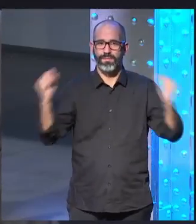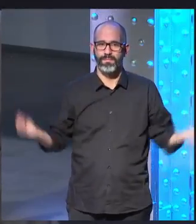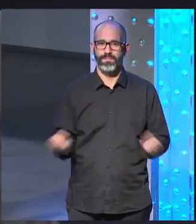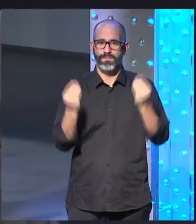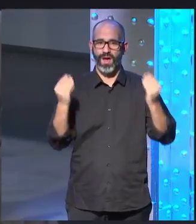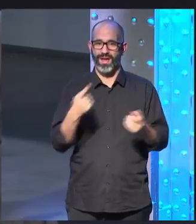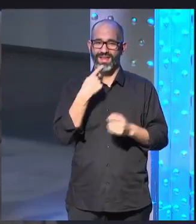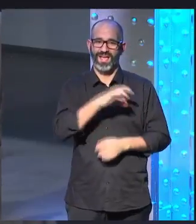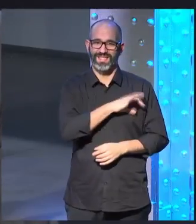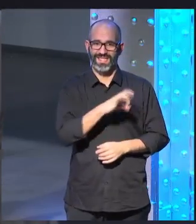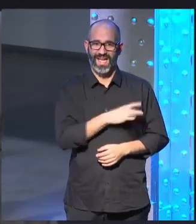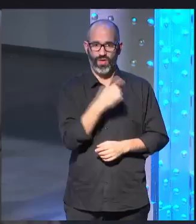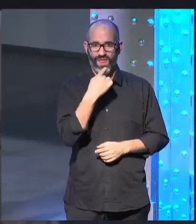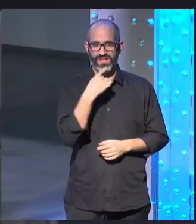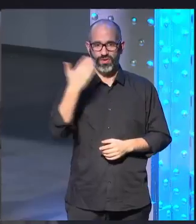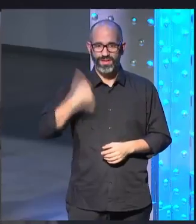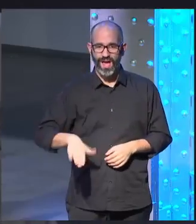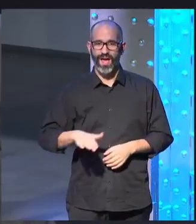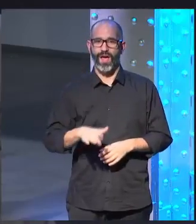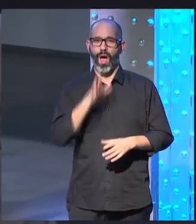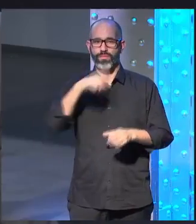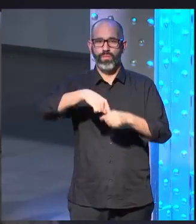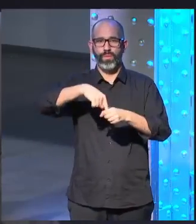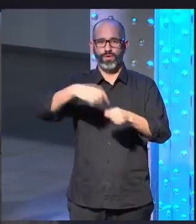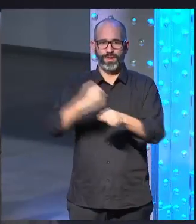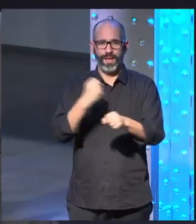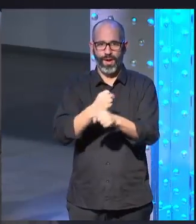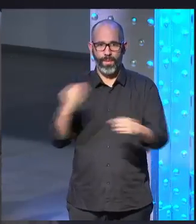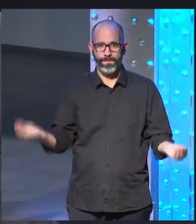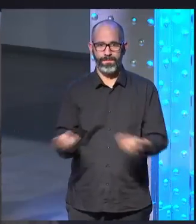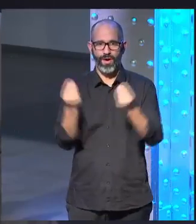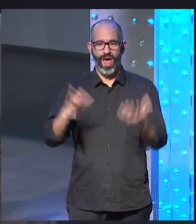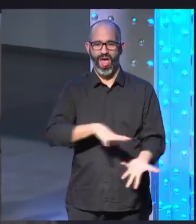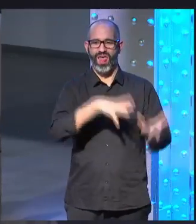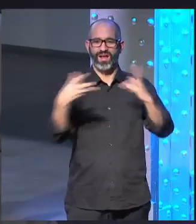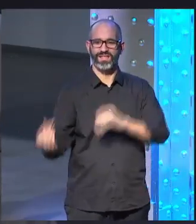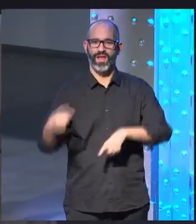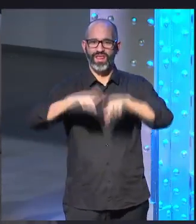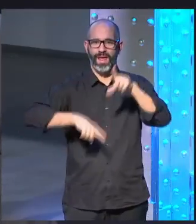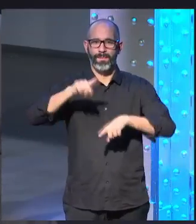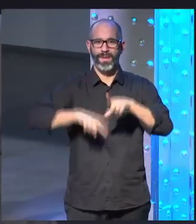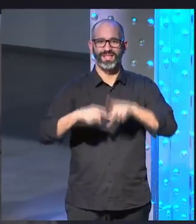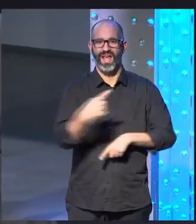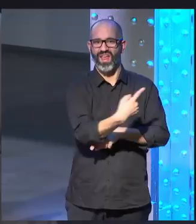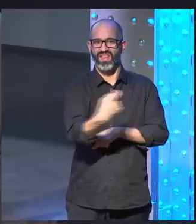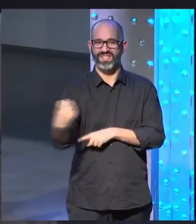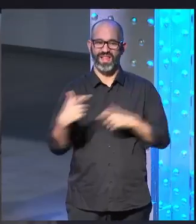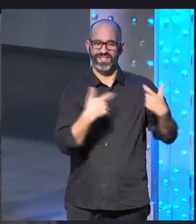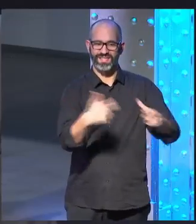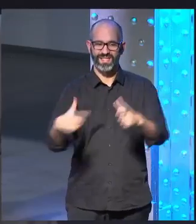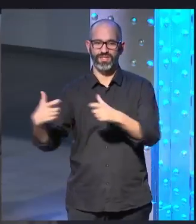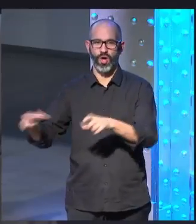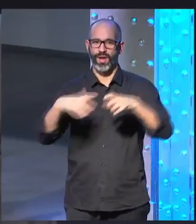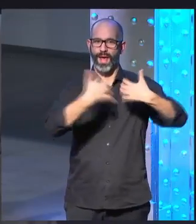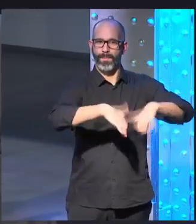de trabajo más precario es estar parado. En los puestos de trabajo, adaptándose a las necesidades de cada sector